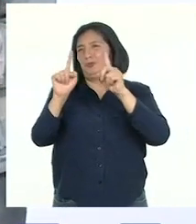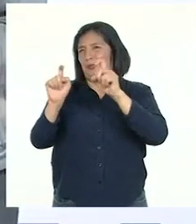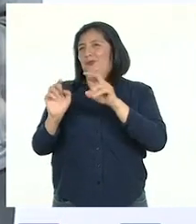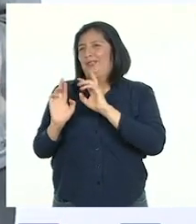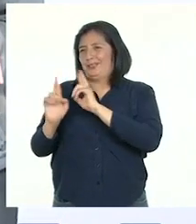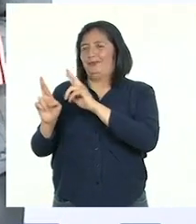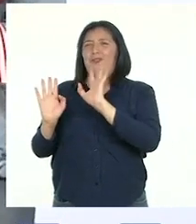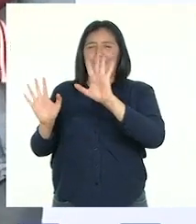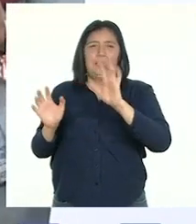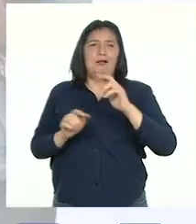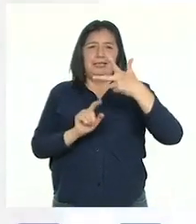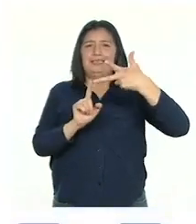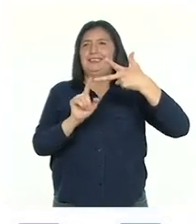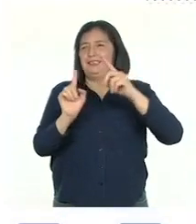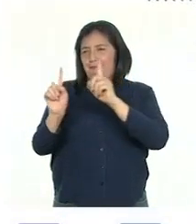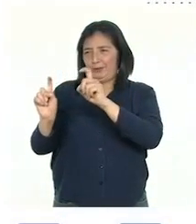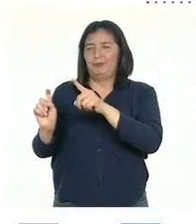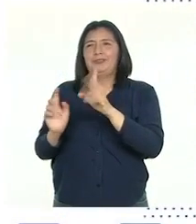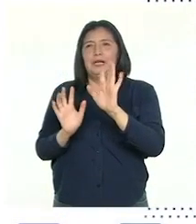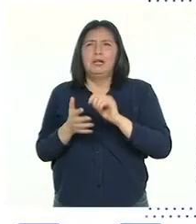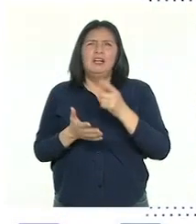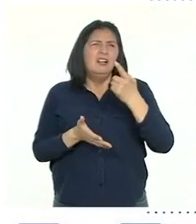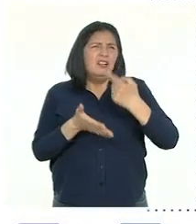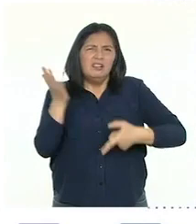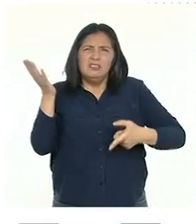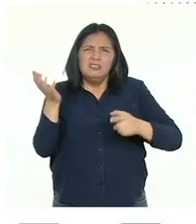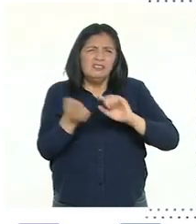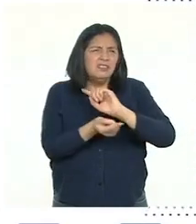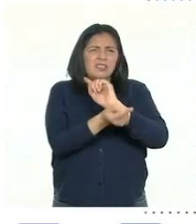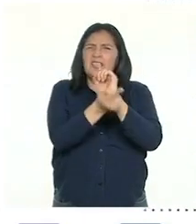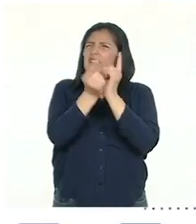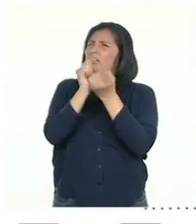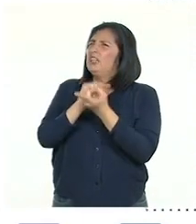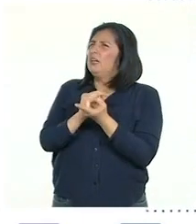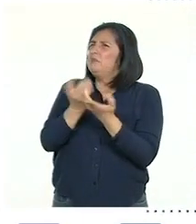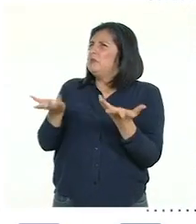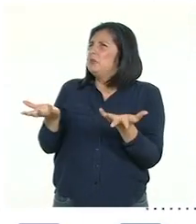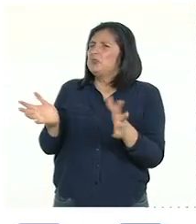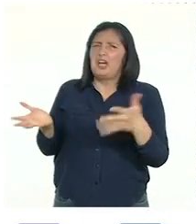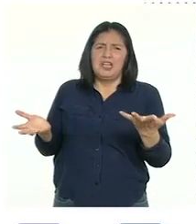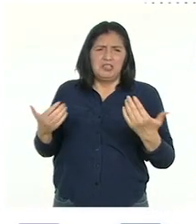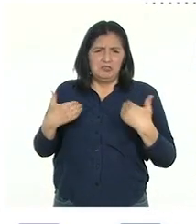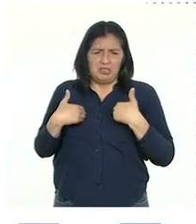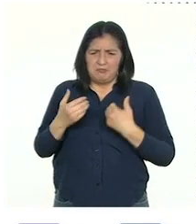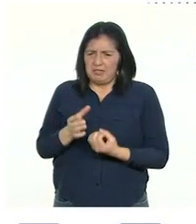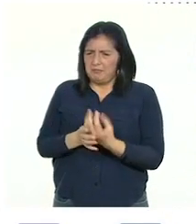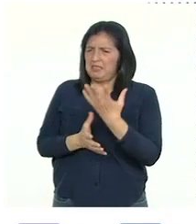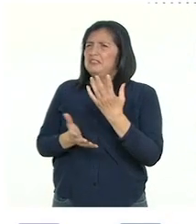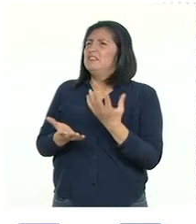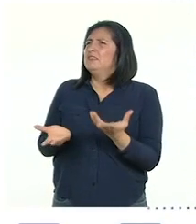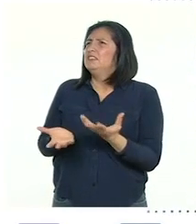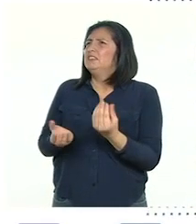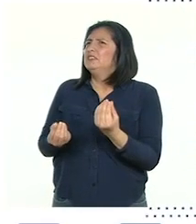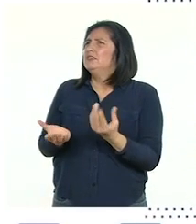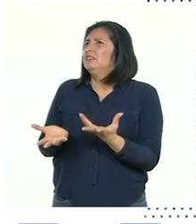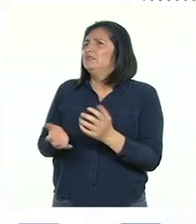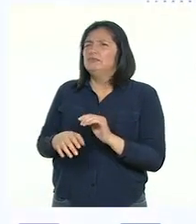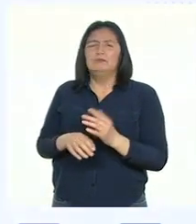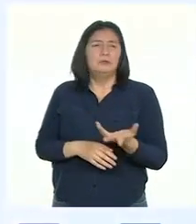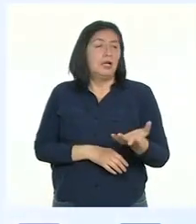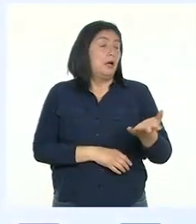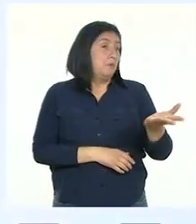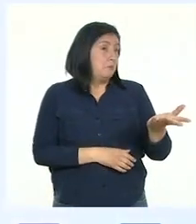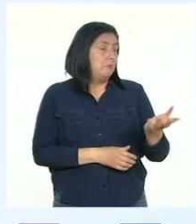y vamos a resolver la tercera. ¿Qué cambios ocurren en los animales y las plantas en la primavera?